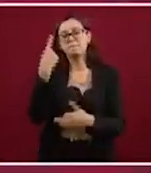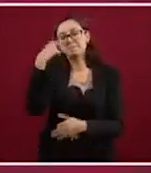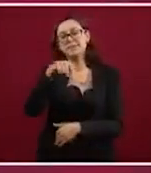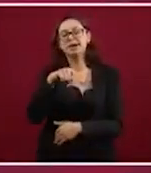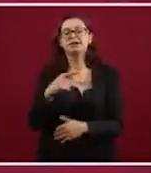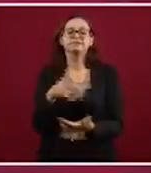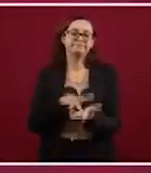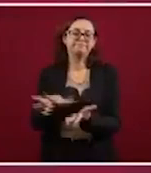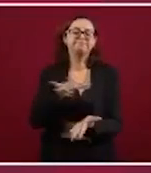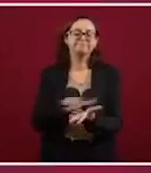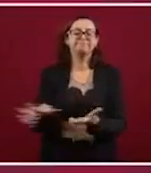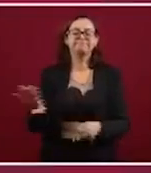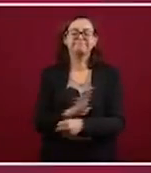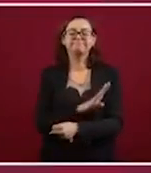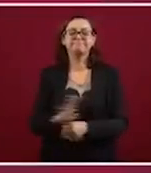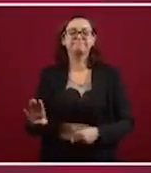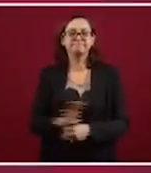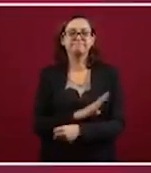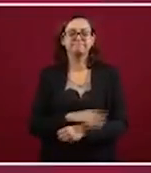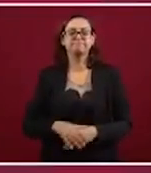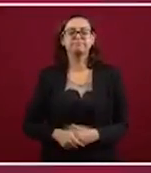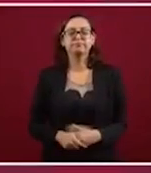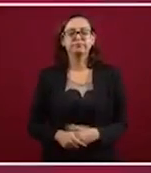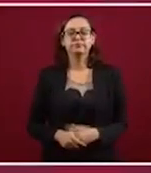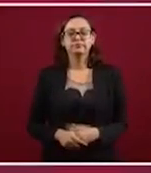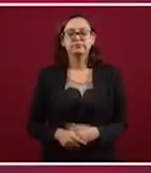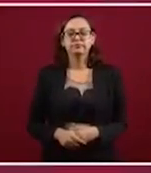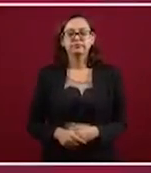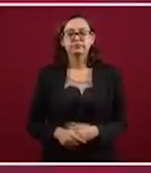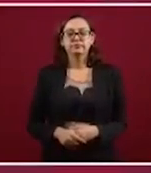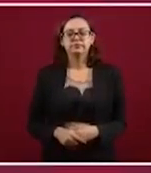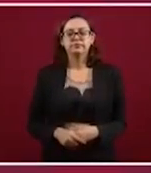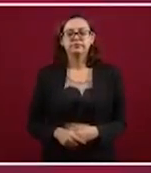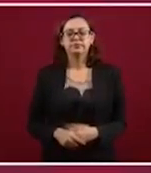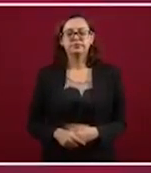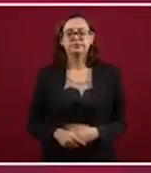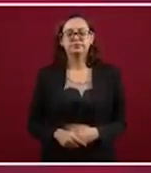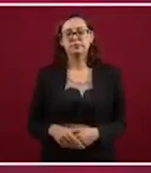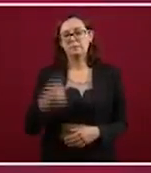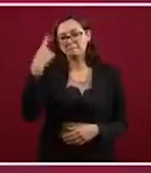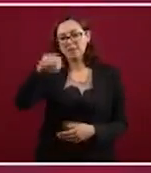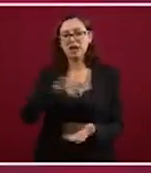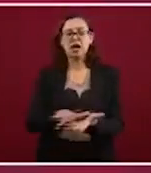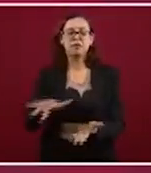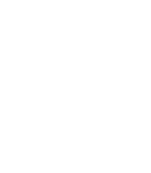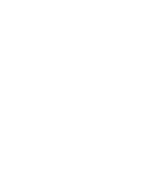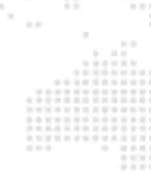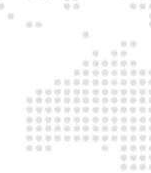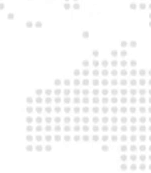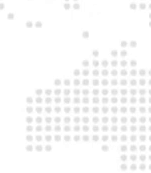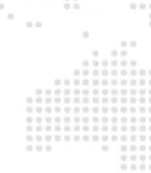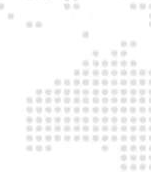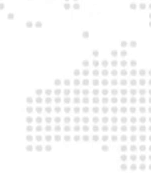de este apoyo que se está dando al gobierno estatal.